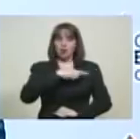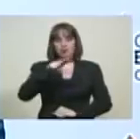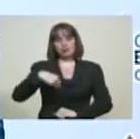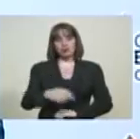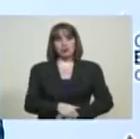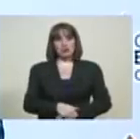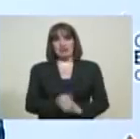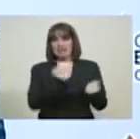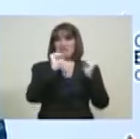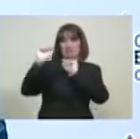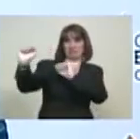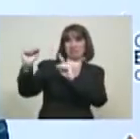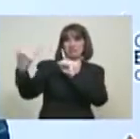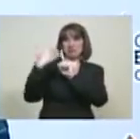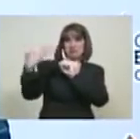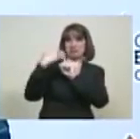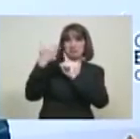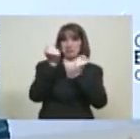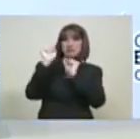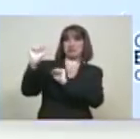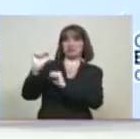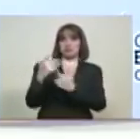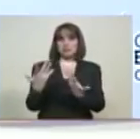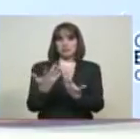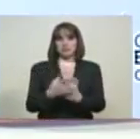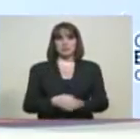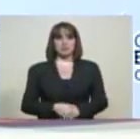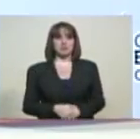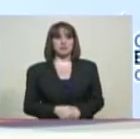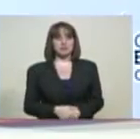repudiar las sanciones criminales